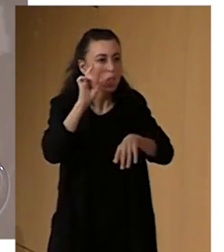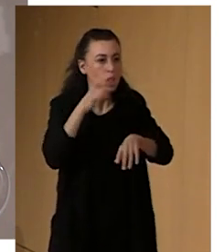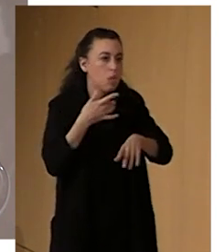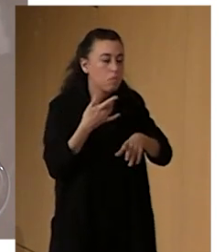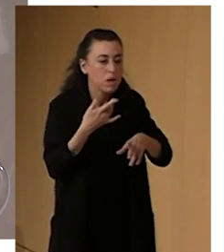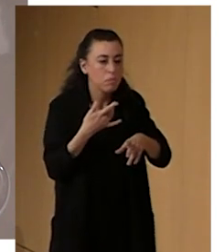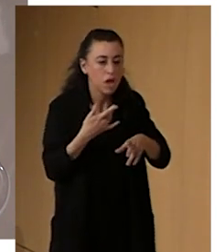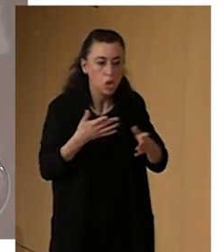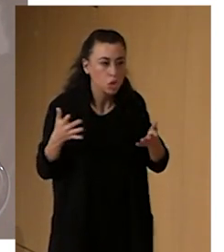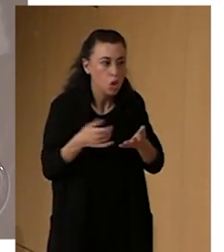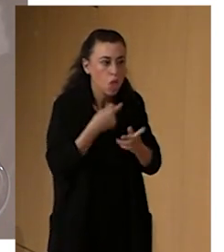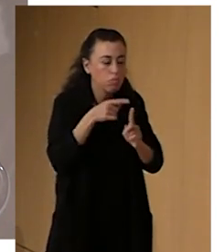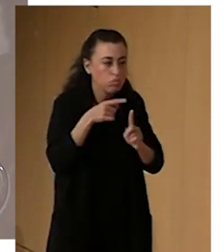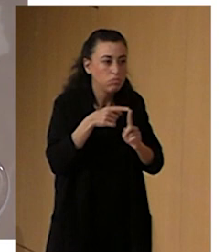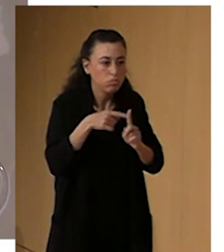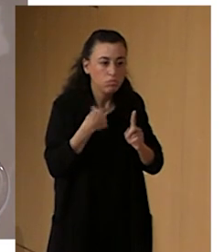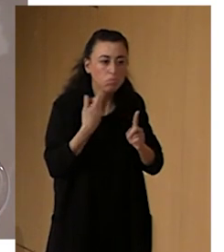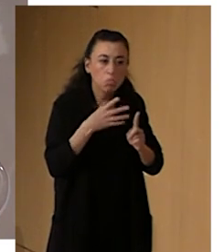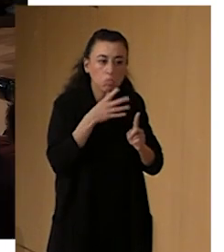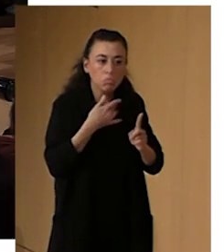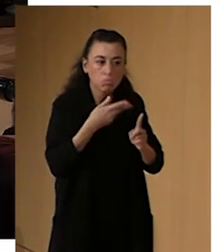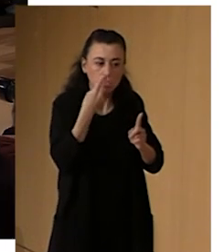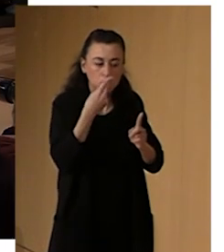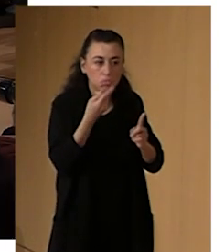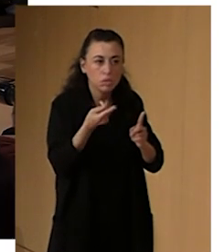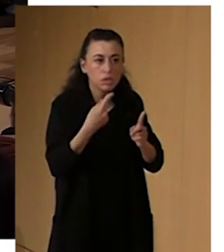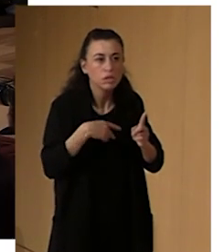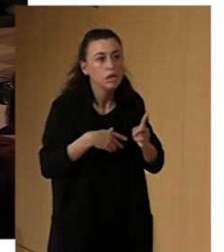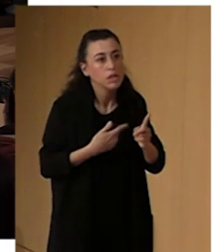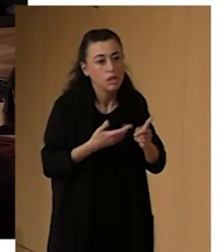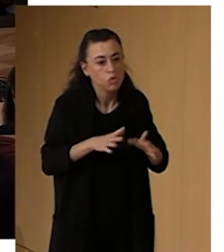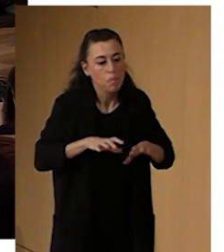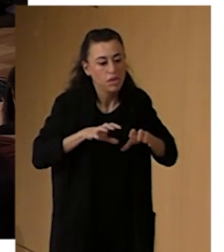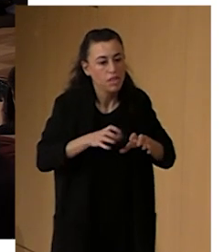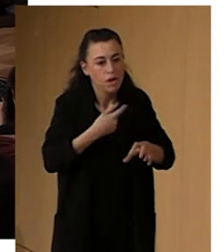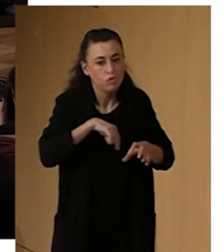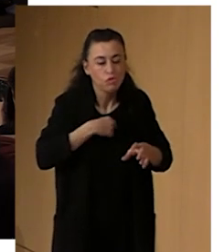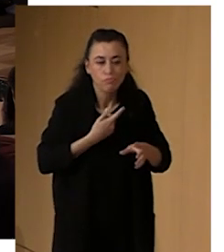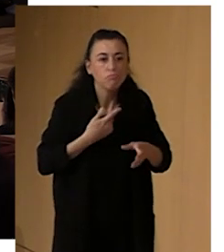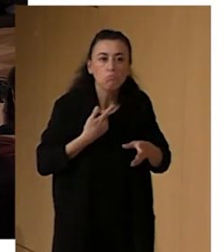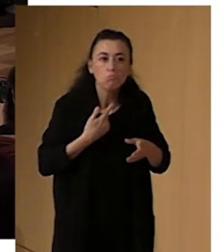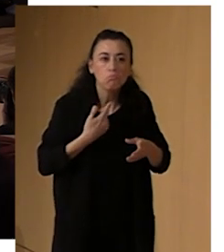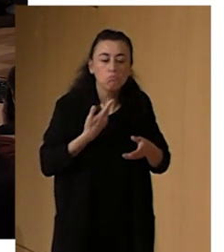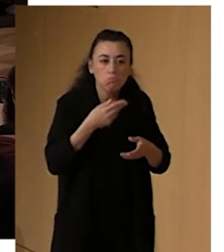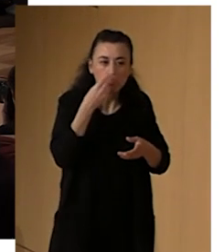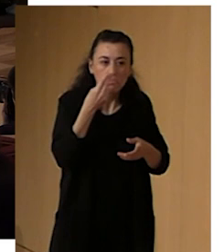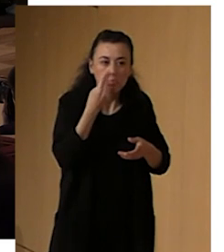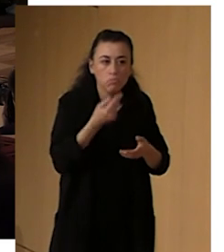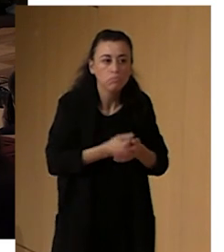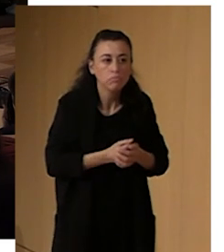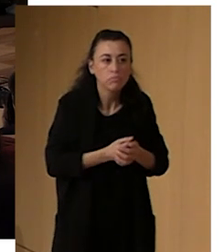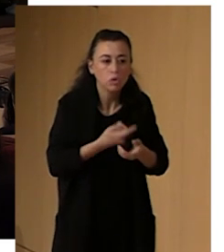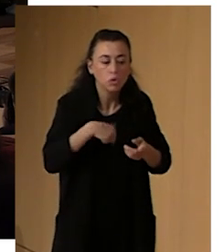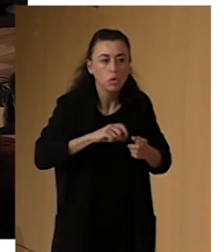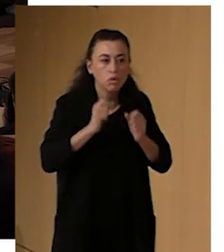no que fue una de uno de los aprendizajes eh interesantes que tuvimos y lo que hicimos fue esa guía que estaba orientada a docentes